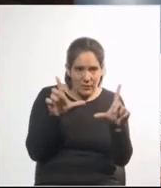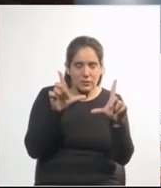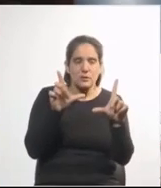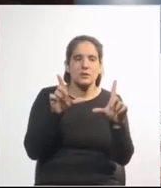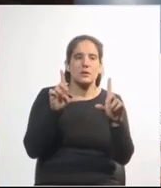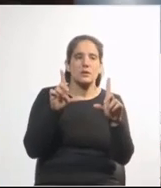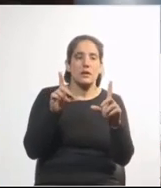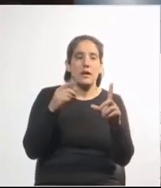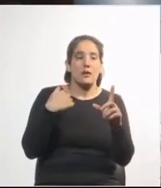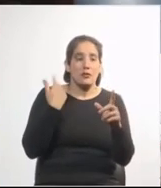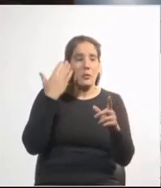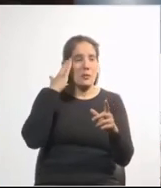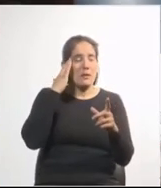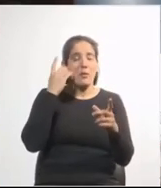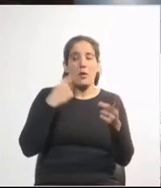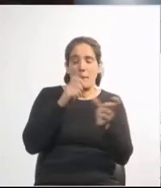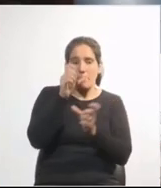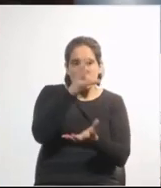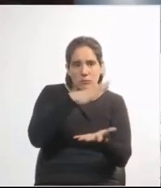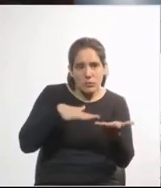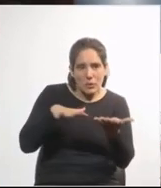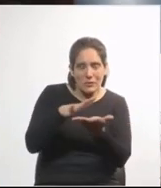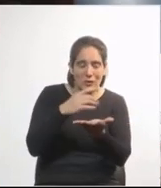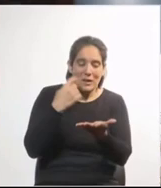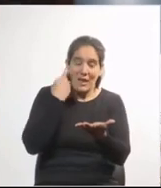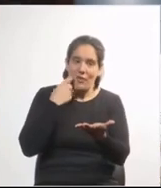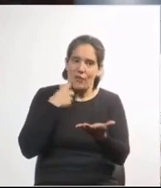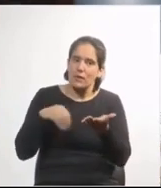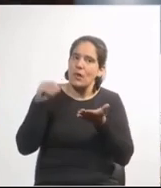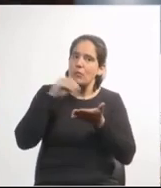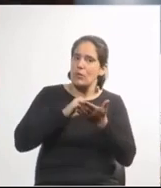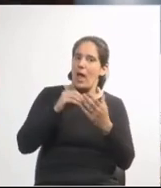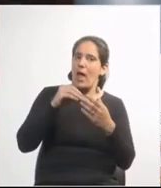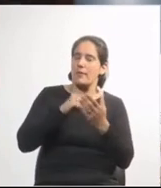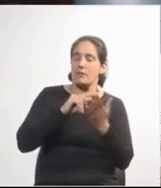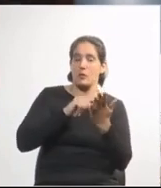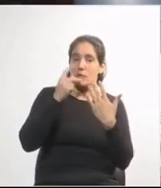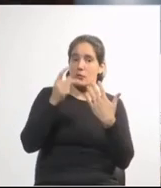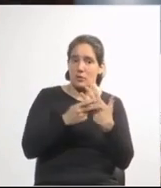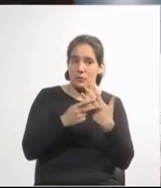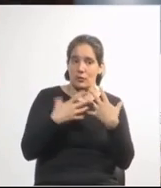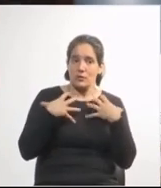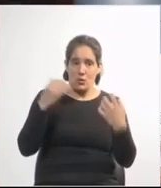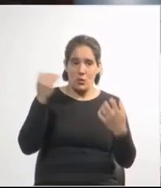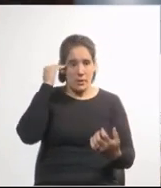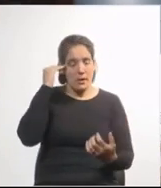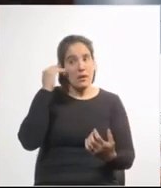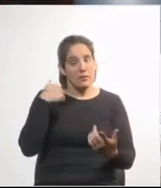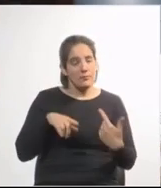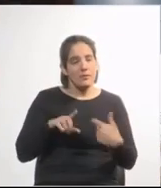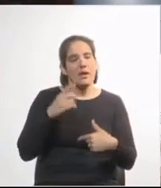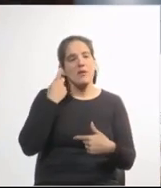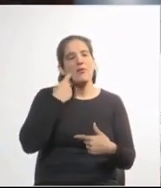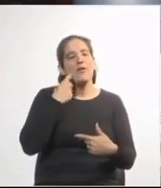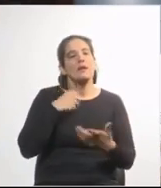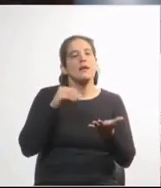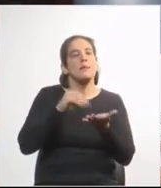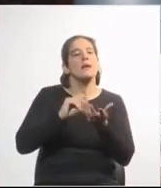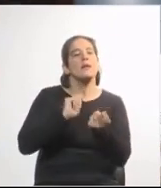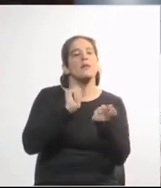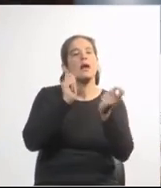acciones. Nos parece que hay poblaciones que no están contempladas o lo están muy insuficientemente y falta para nosotros una